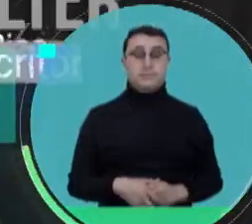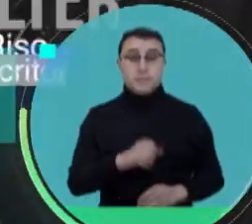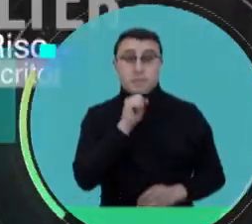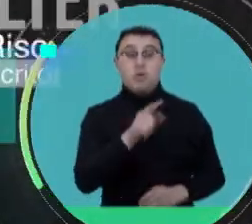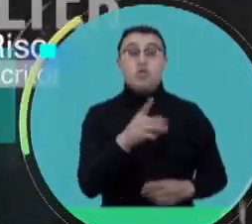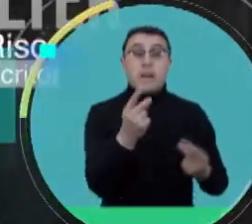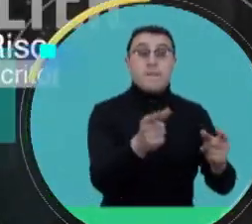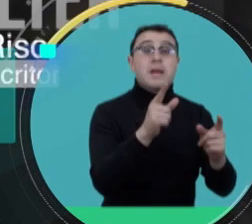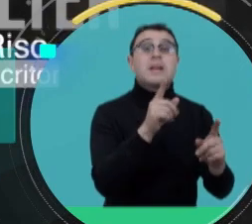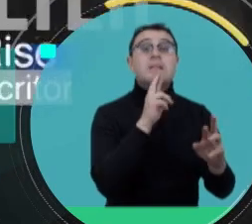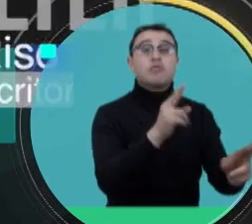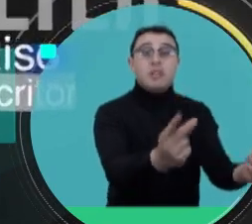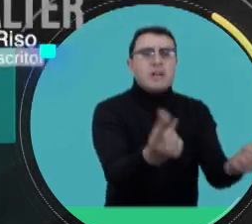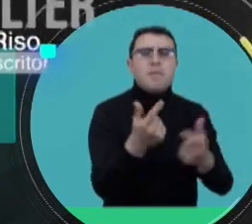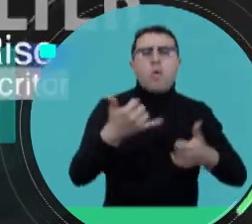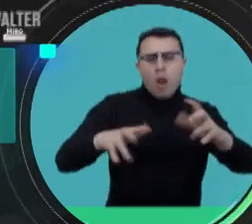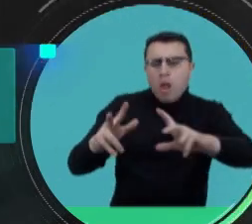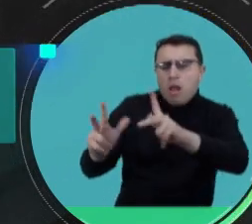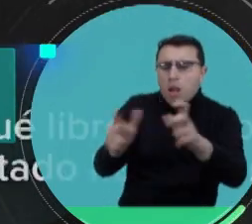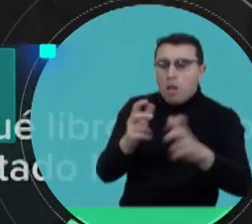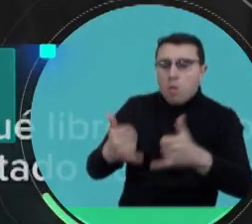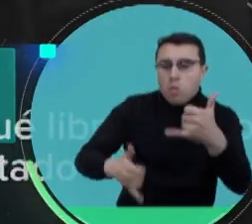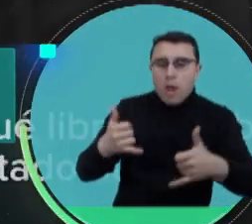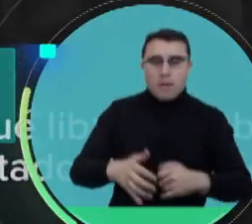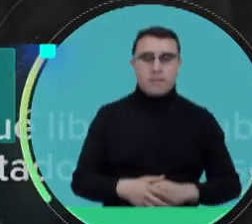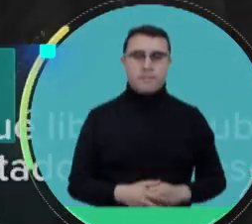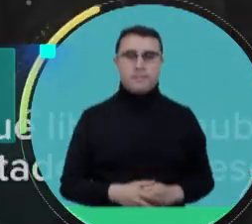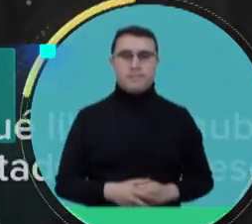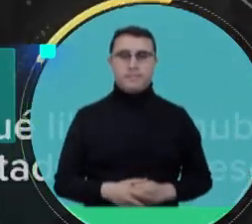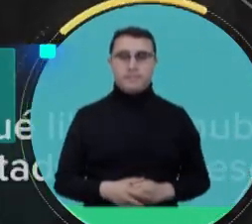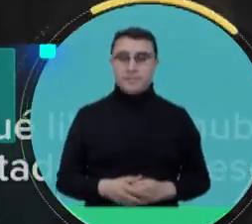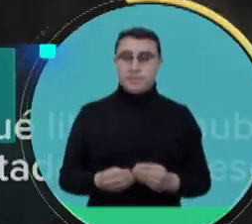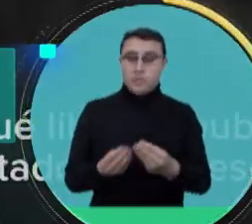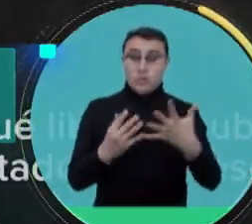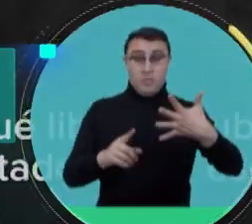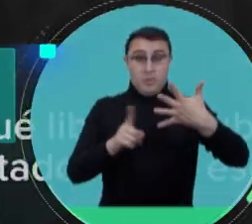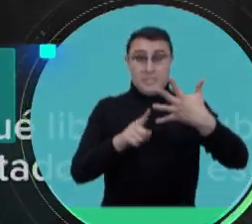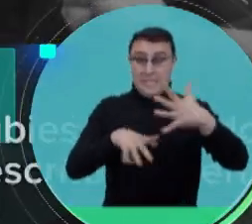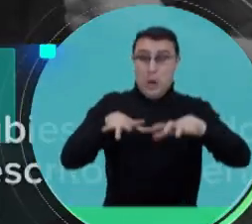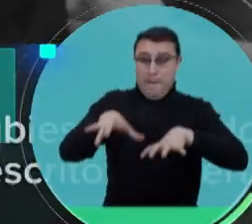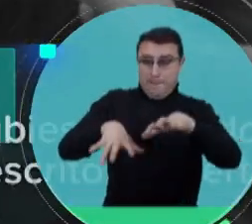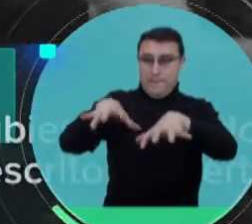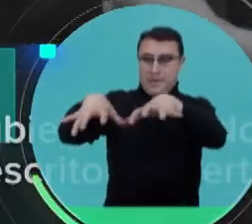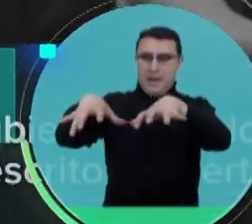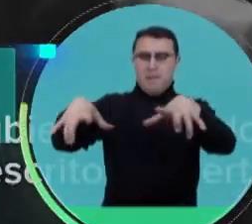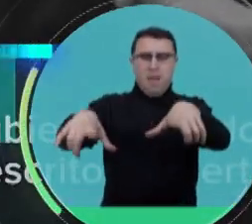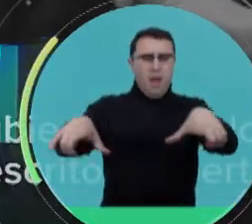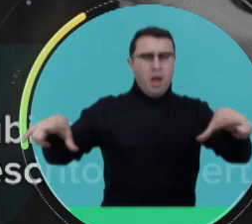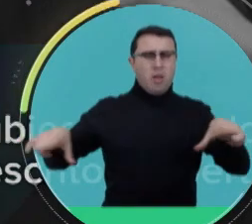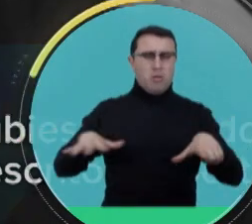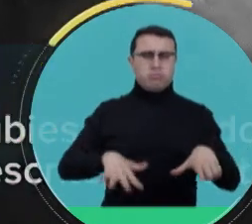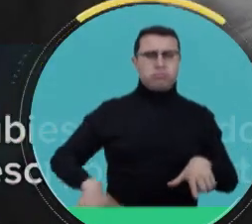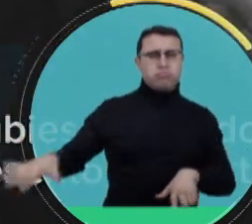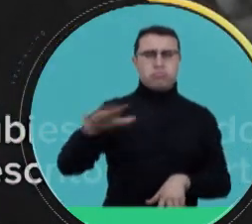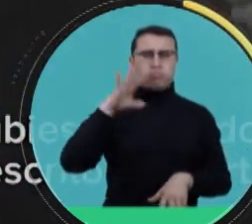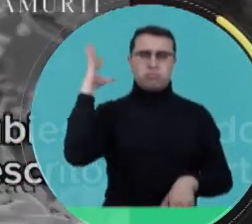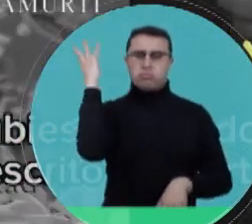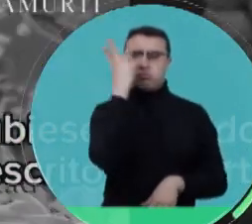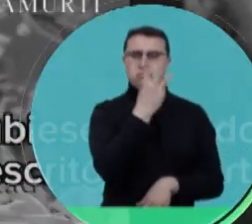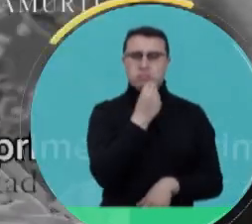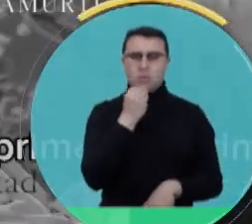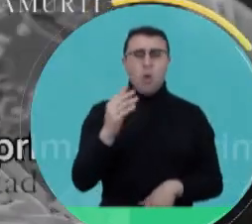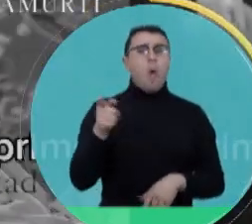rápidas cuál es tu videojuego favorito el número cinco en Villa de Leiva un lugar extraordinario con muy buena